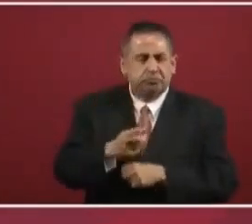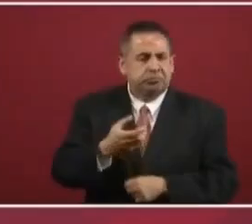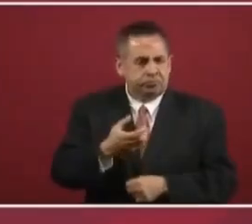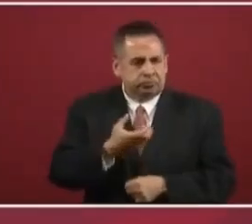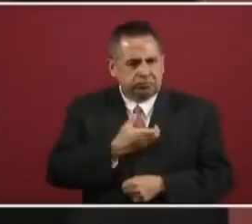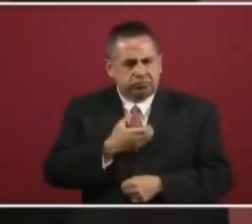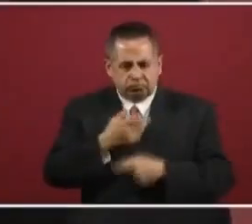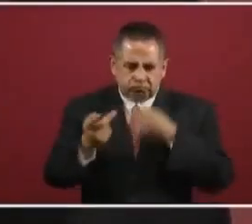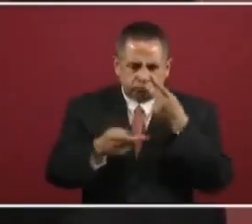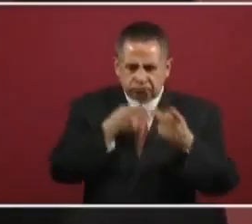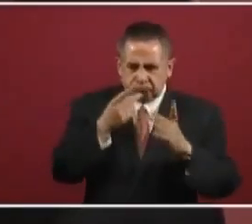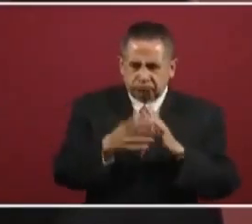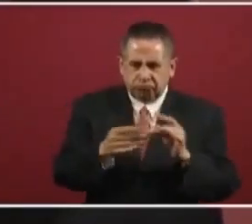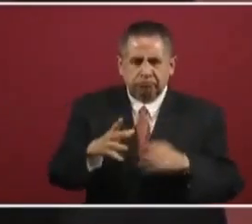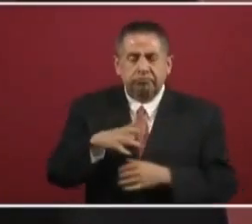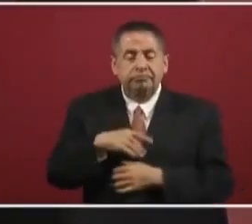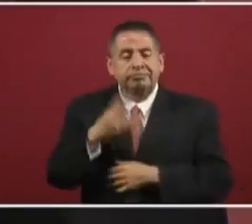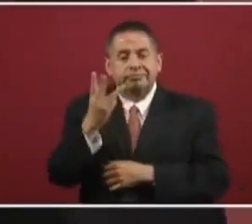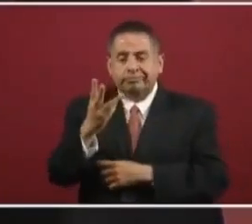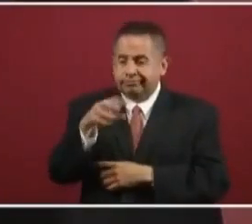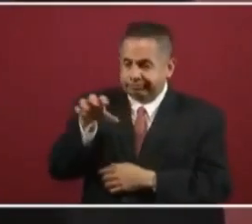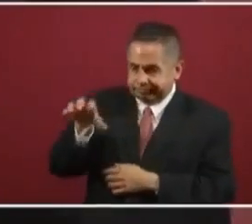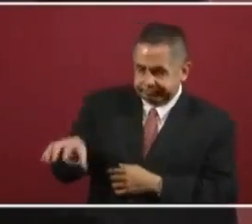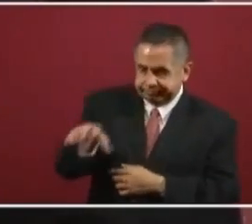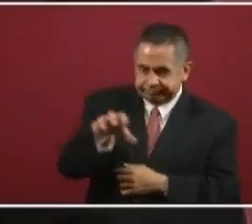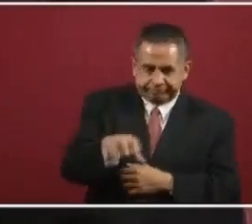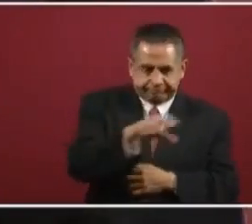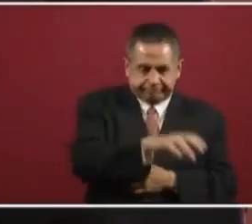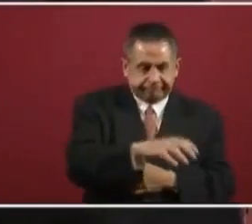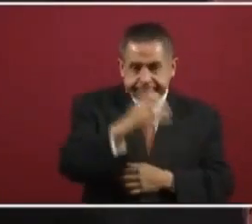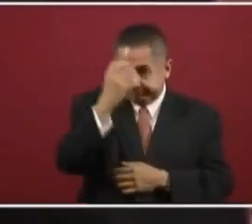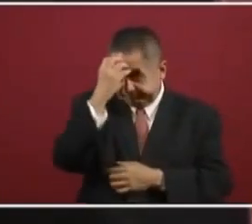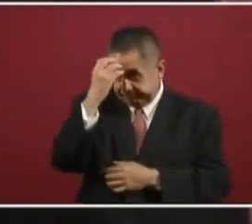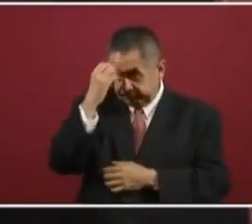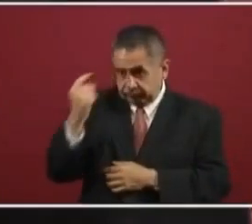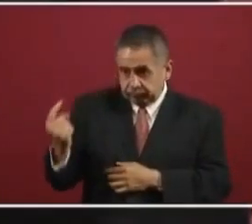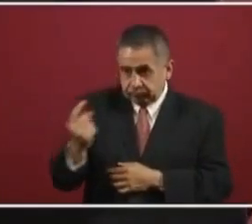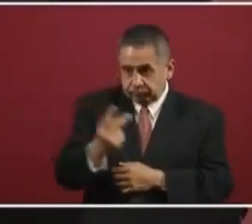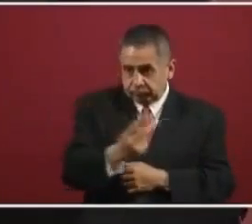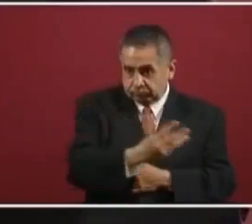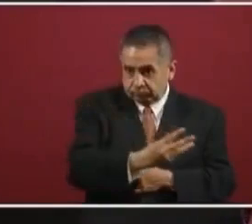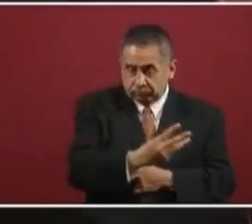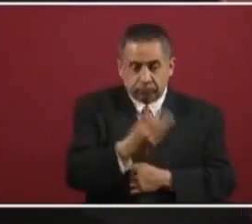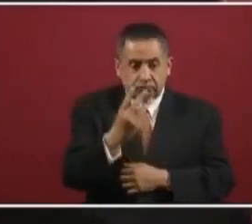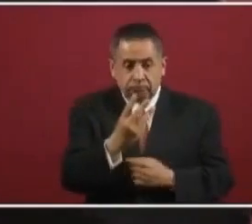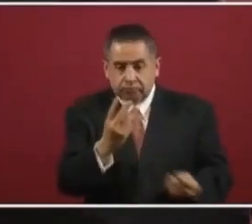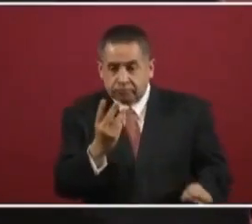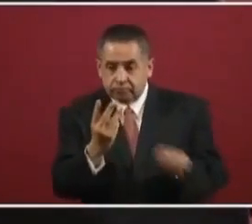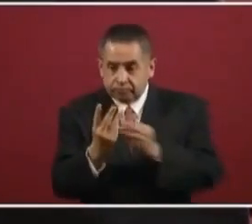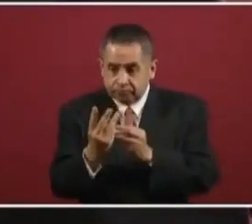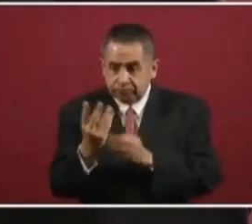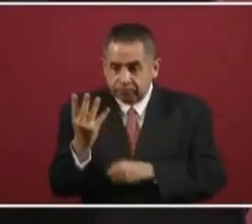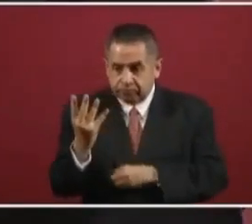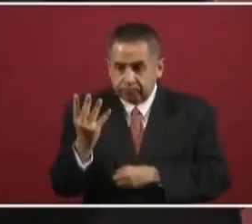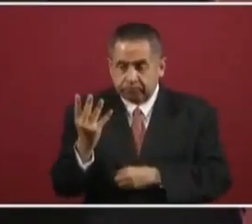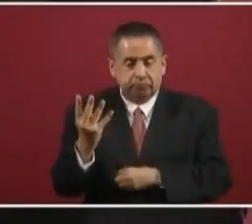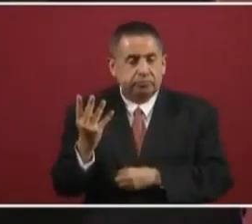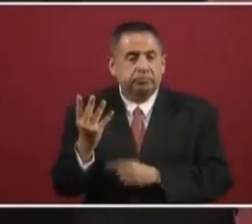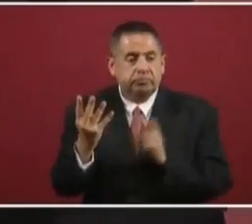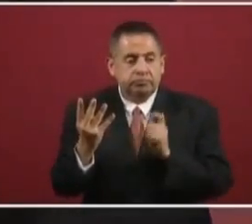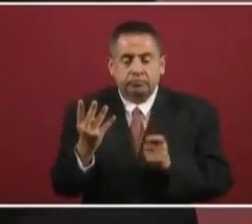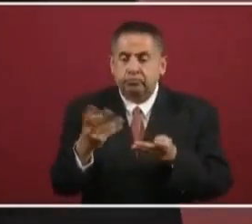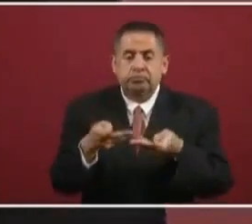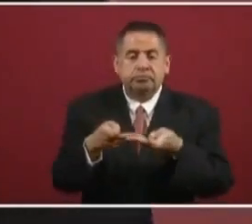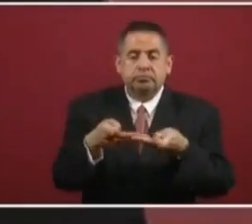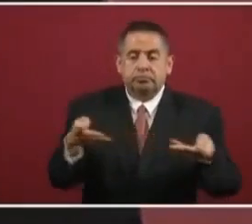Zócalo hay tres secciones en el bosque chapultep y se incorpora otra el